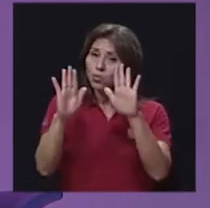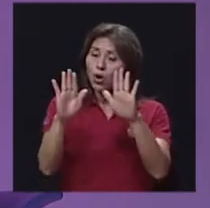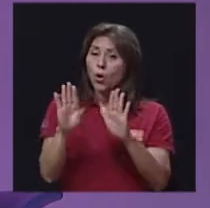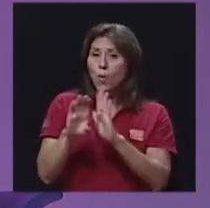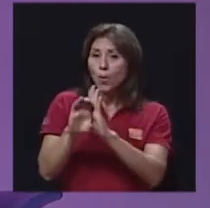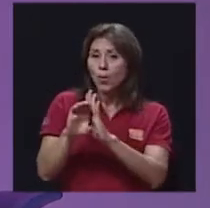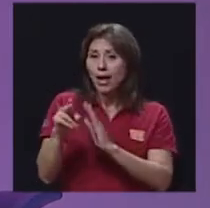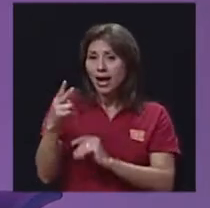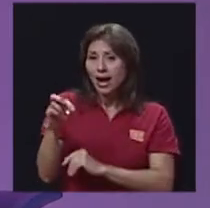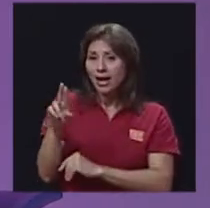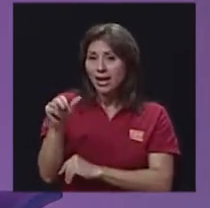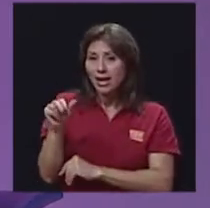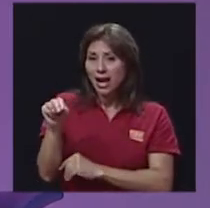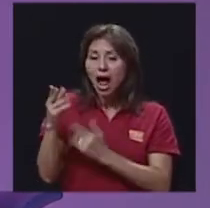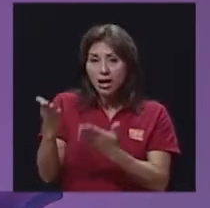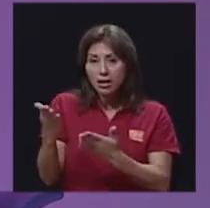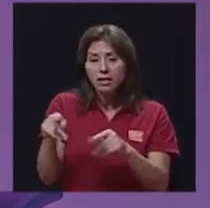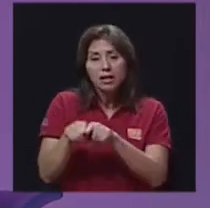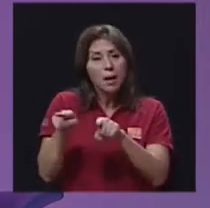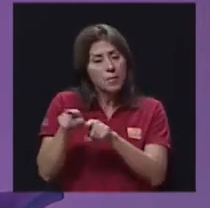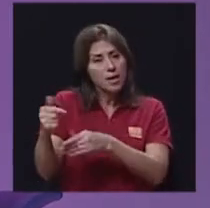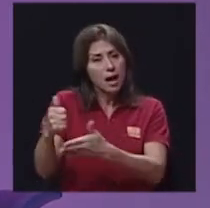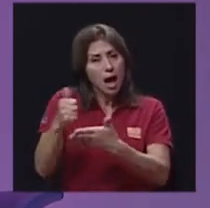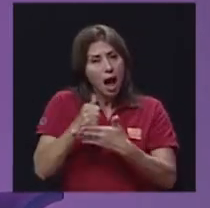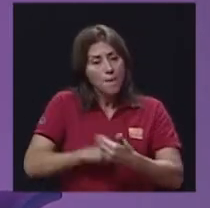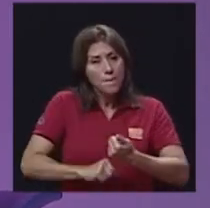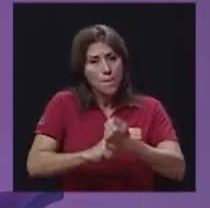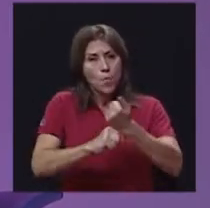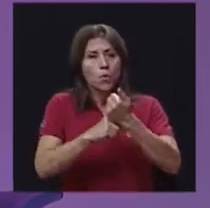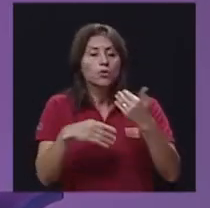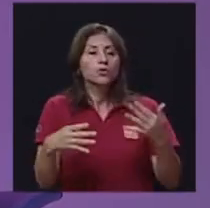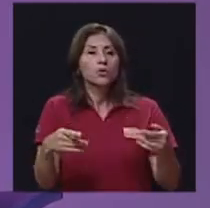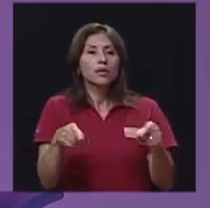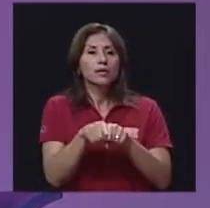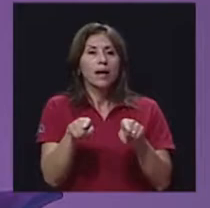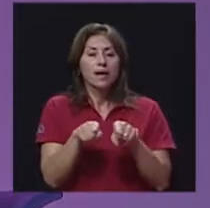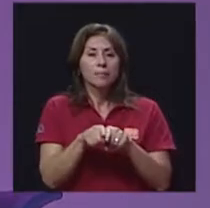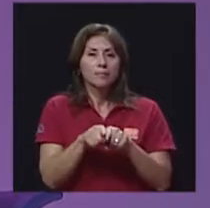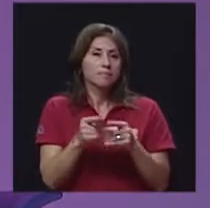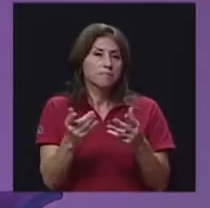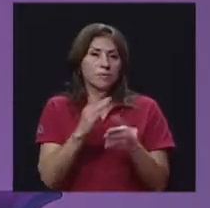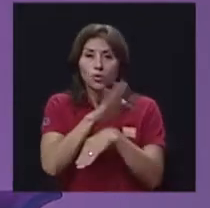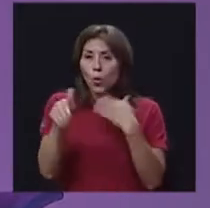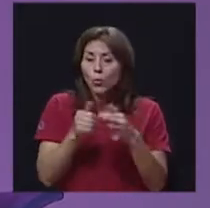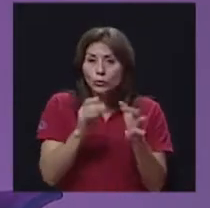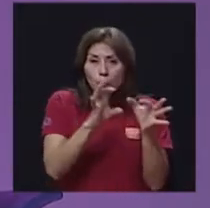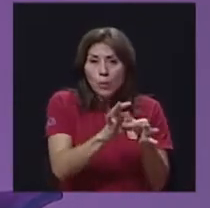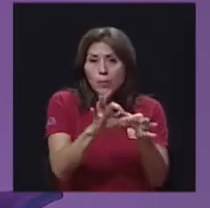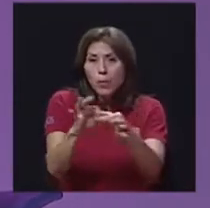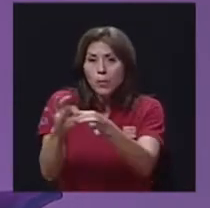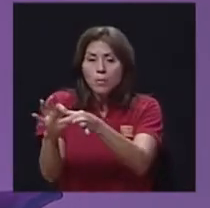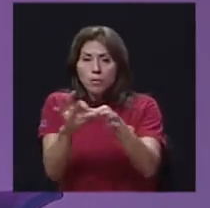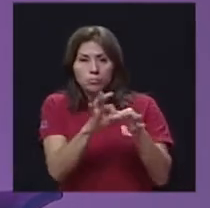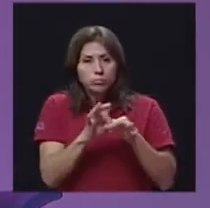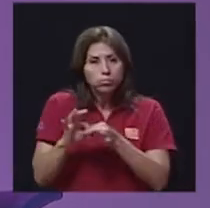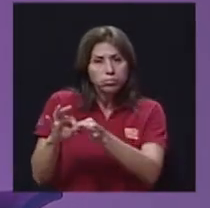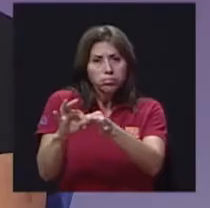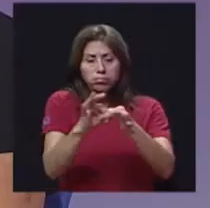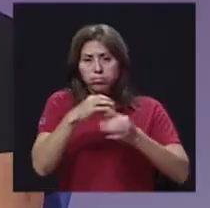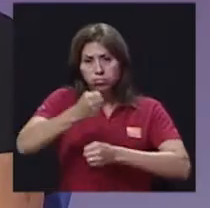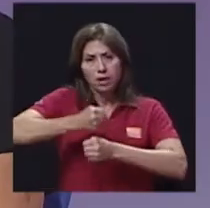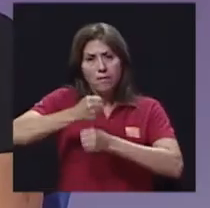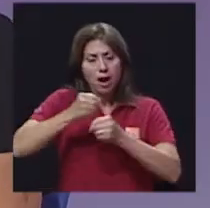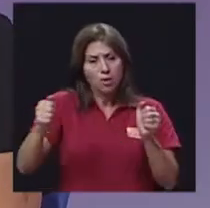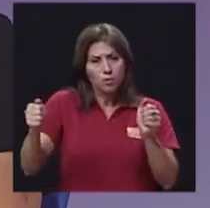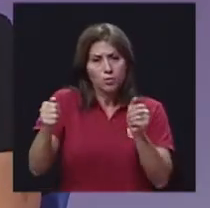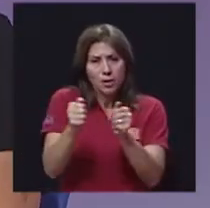también nos brinda mucho el apoyo. Se trabaja conjuntamente, ¿verdad? Nosotros acudimos